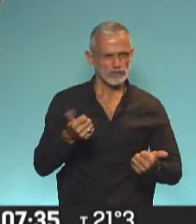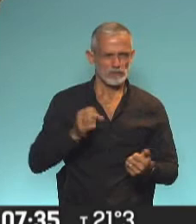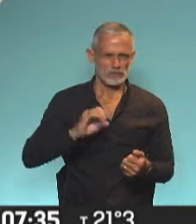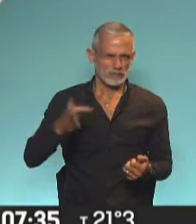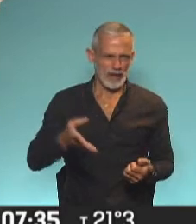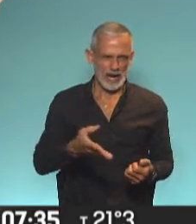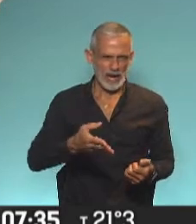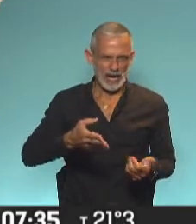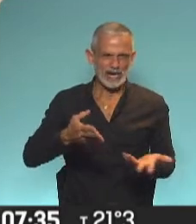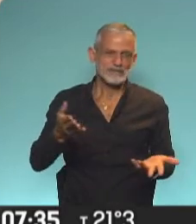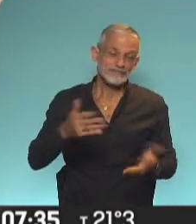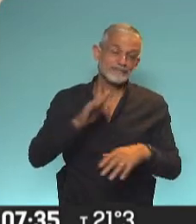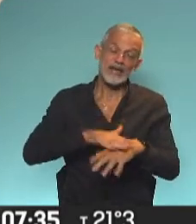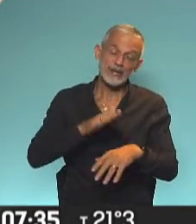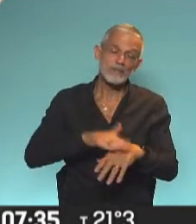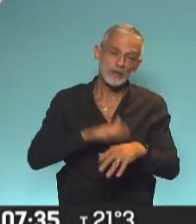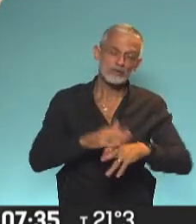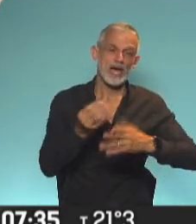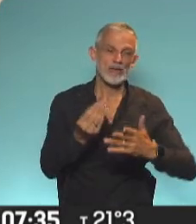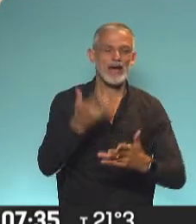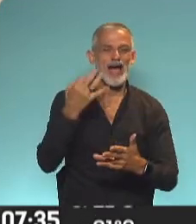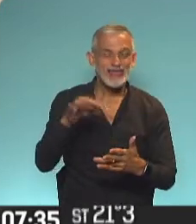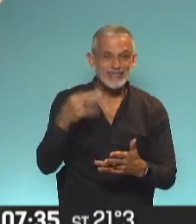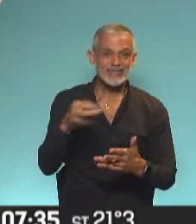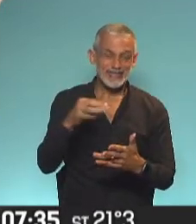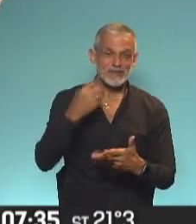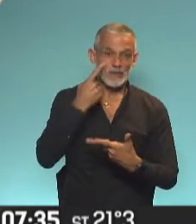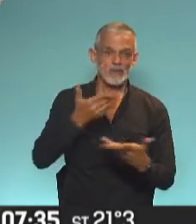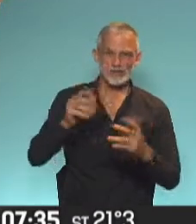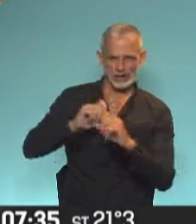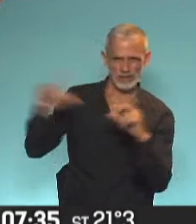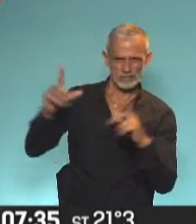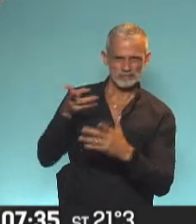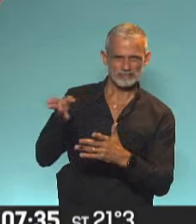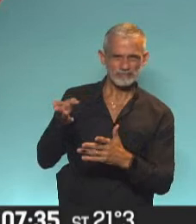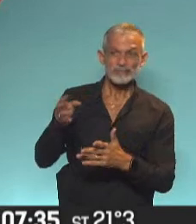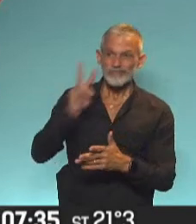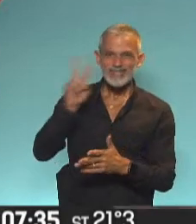¿No? Y ser responsables en el lugar en el que ahí lo estamos viendo en pantalla, ¿no? Bueno, ¿En qué